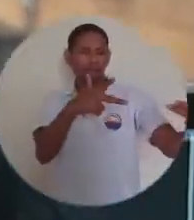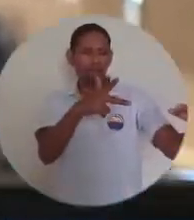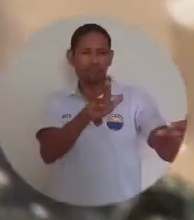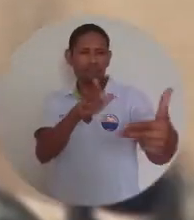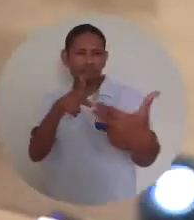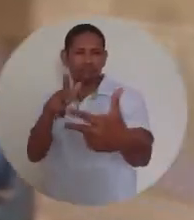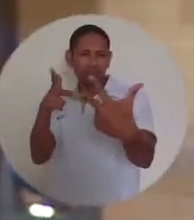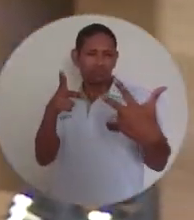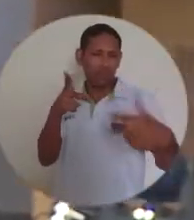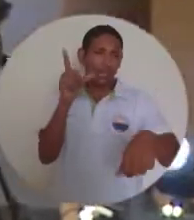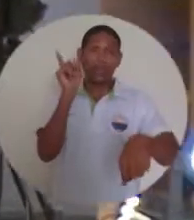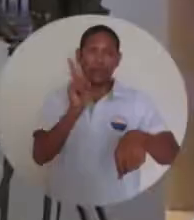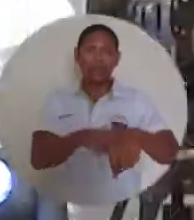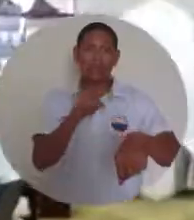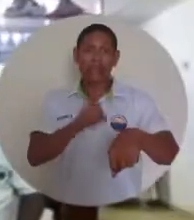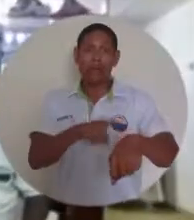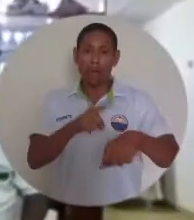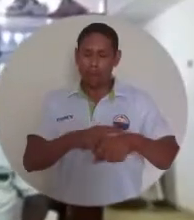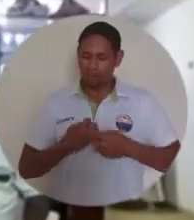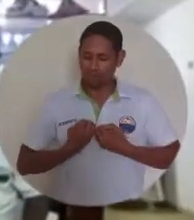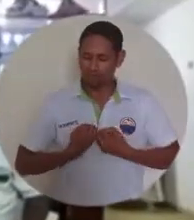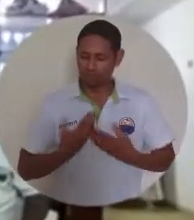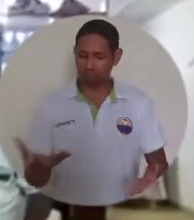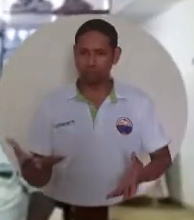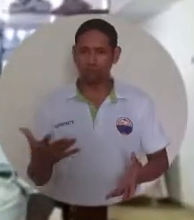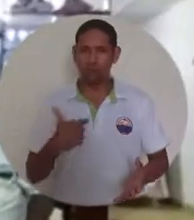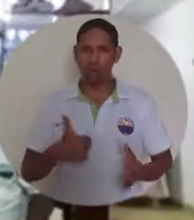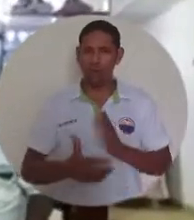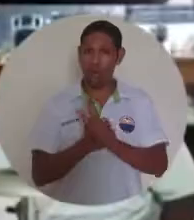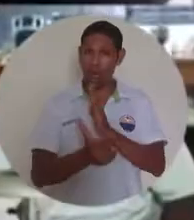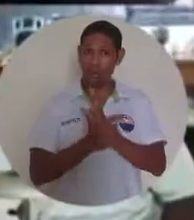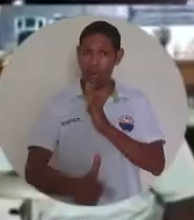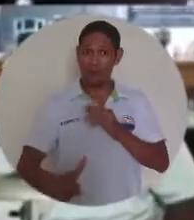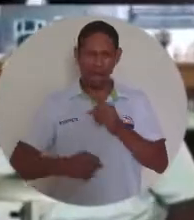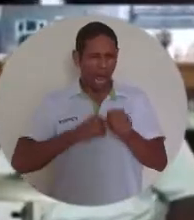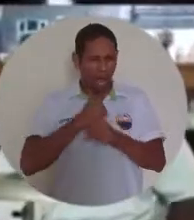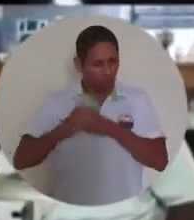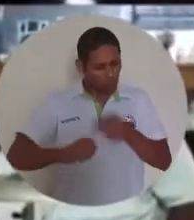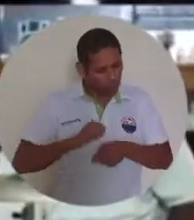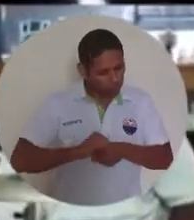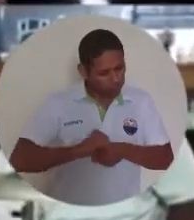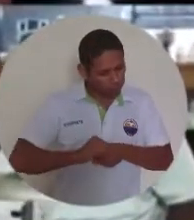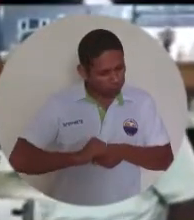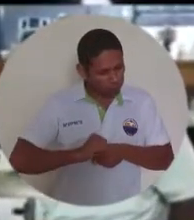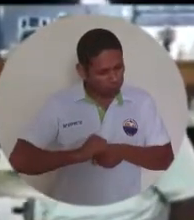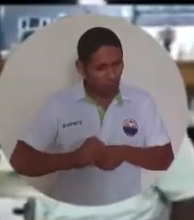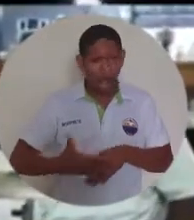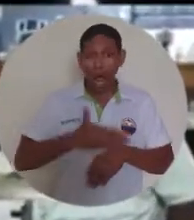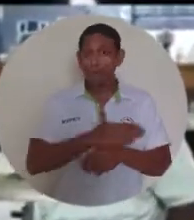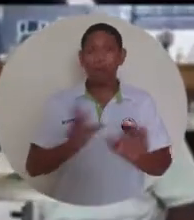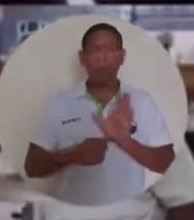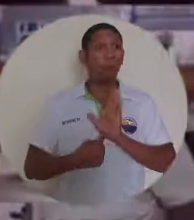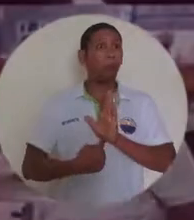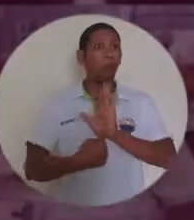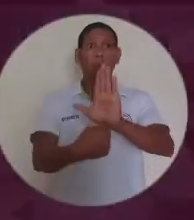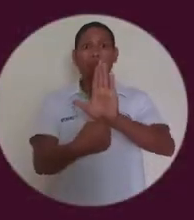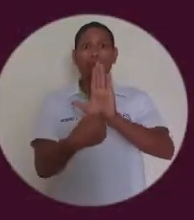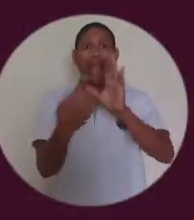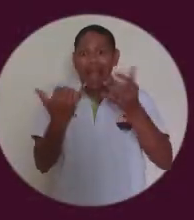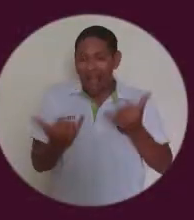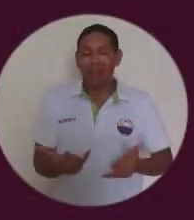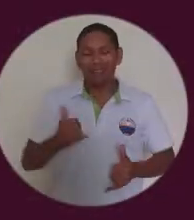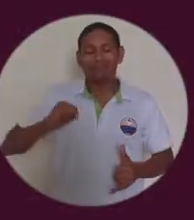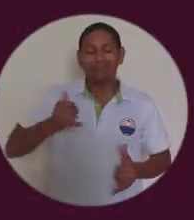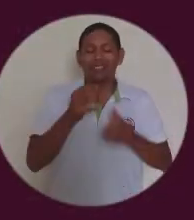los estudiantes pueden tener espacios, pueden tener momentos para expresar todo ese talento que tienen, que han cultivado por muchos años y